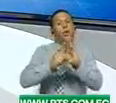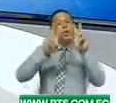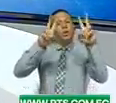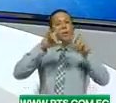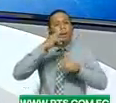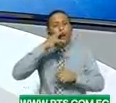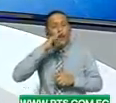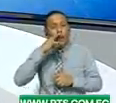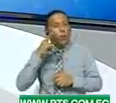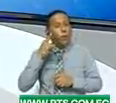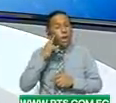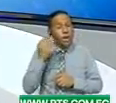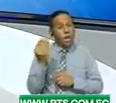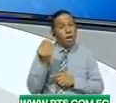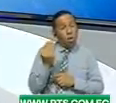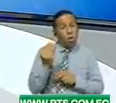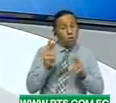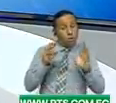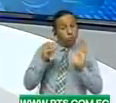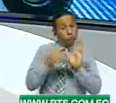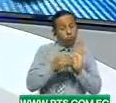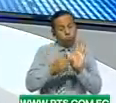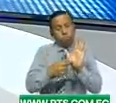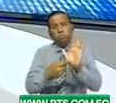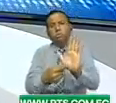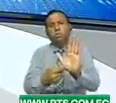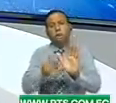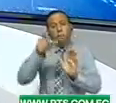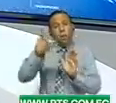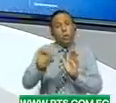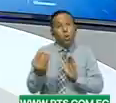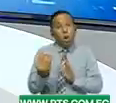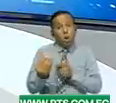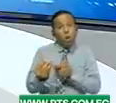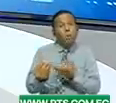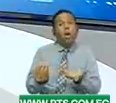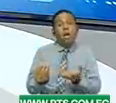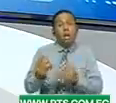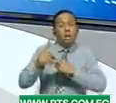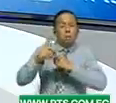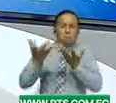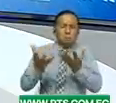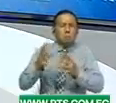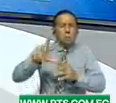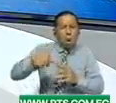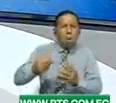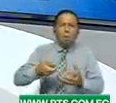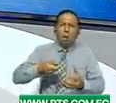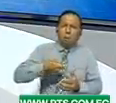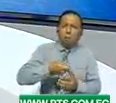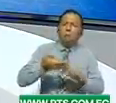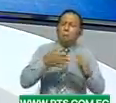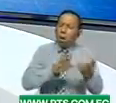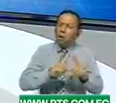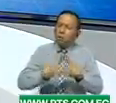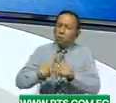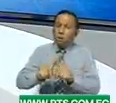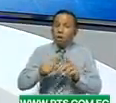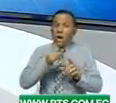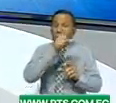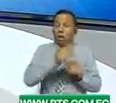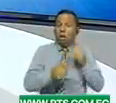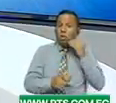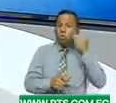que la sanción para un adolescente infractor no debe ser mayor a la cuarta parte de un delito imputable a un adulto. Pese